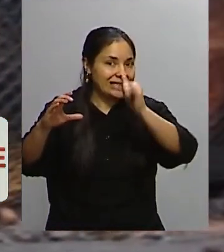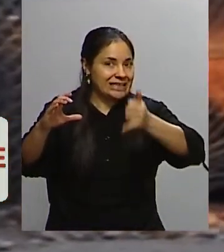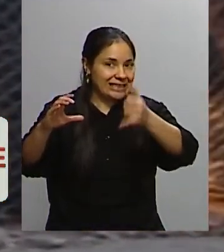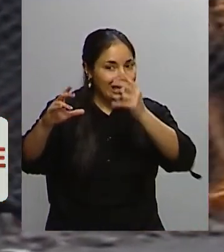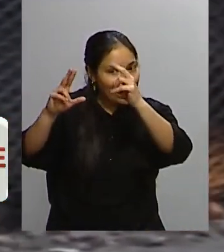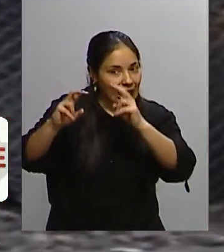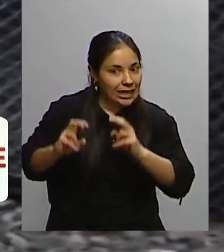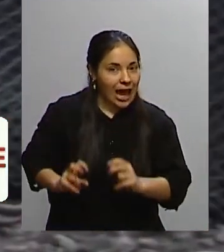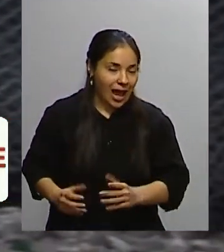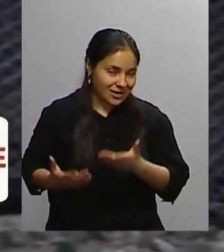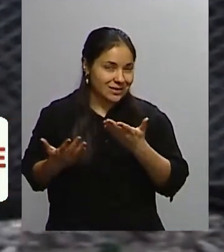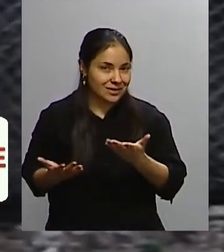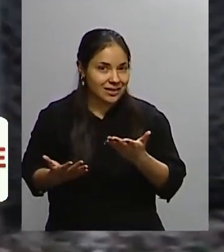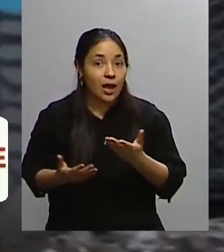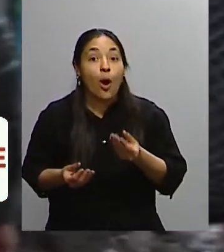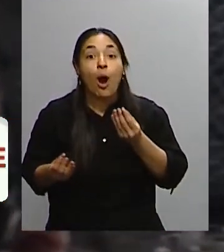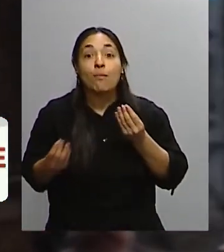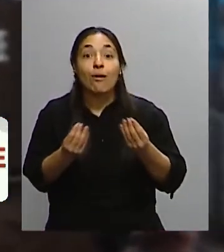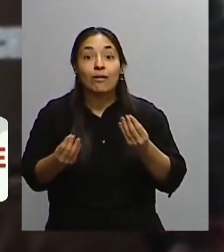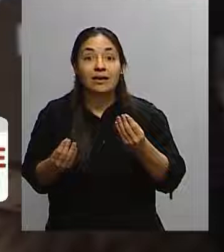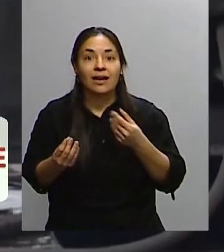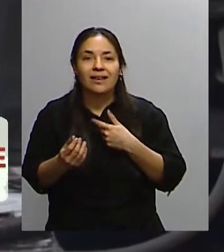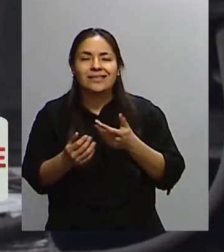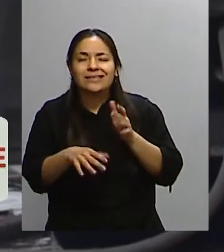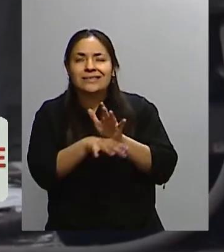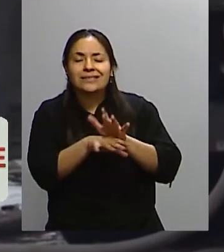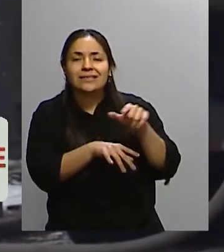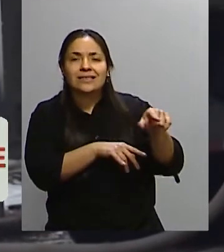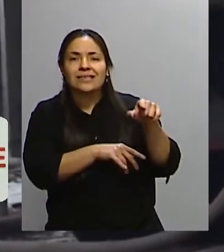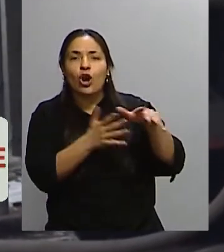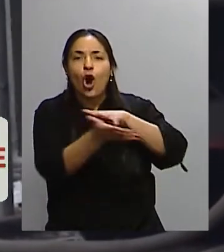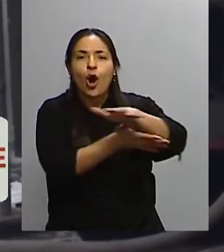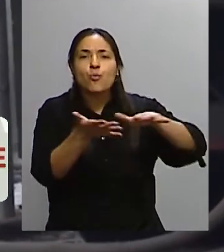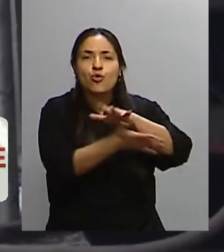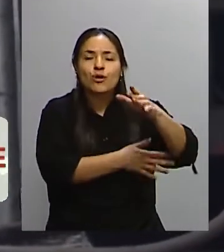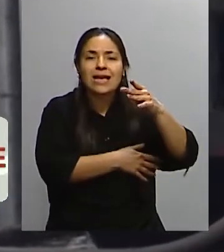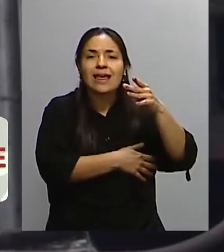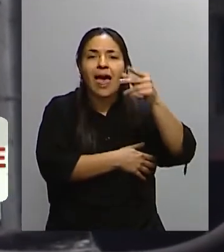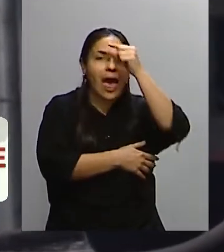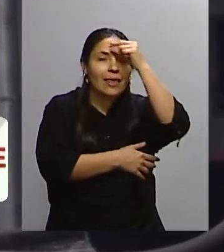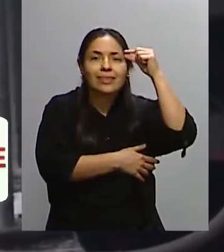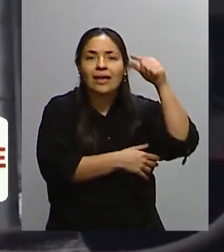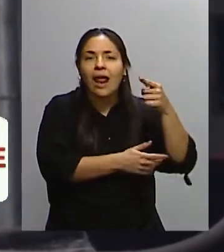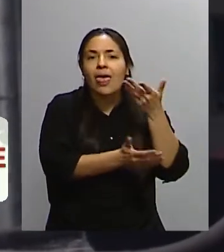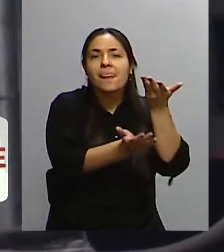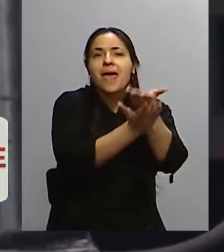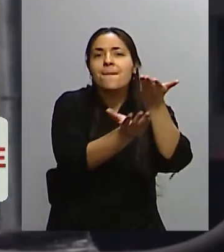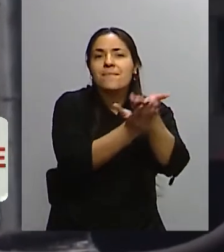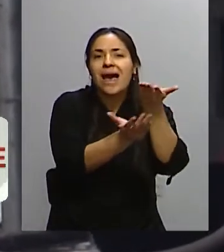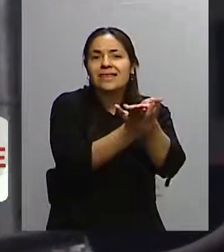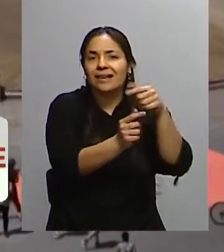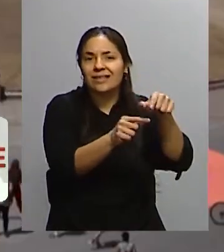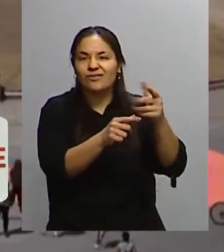de hacer que en el fondo se deslegitimen las demandas indígenas, Claro. las demandas legítimas en virtud de las